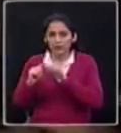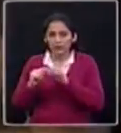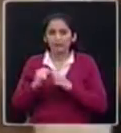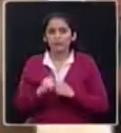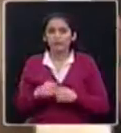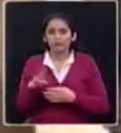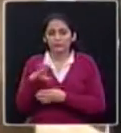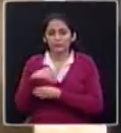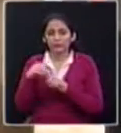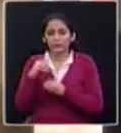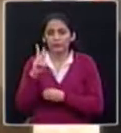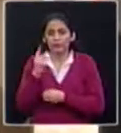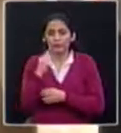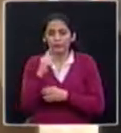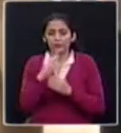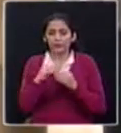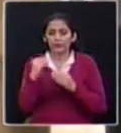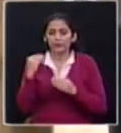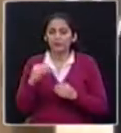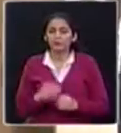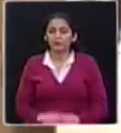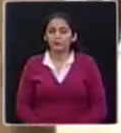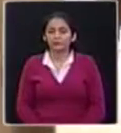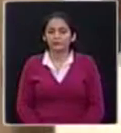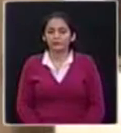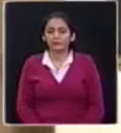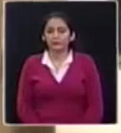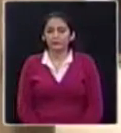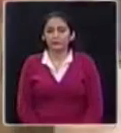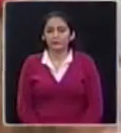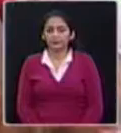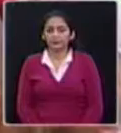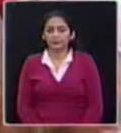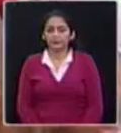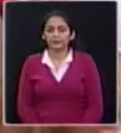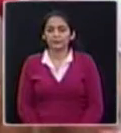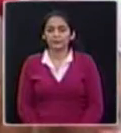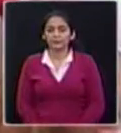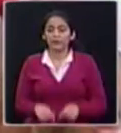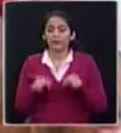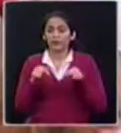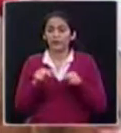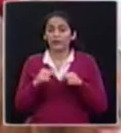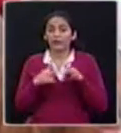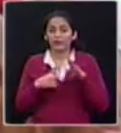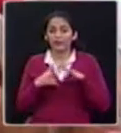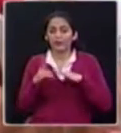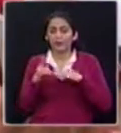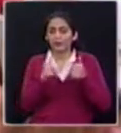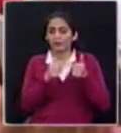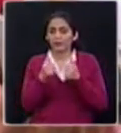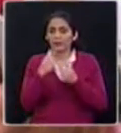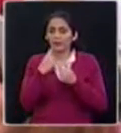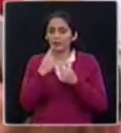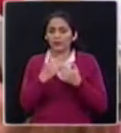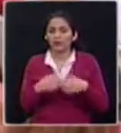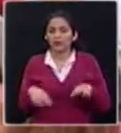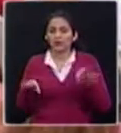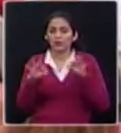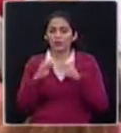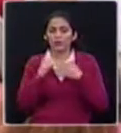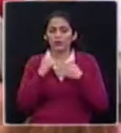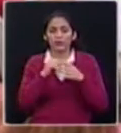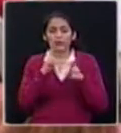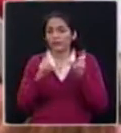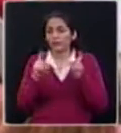Febres Cordero, ubicado en el suburbio oeste de Guayaquil. En su intervención, el secretario de Estado indicó que buscan brindar igualdad de